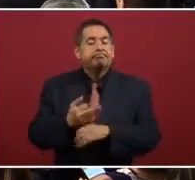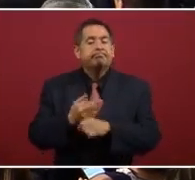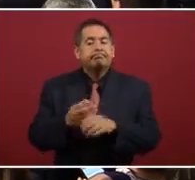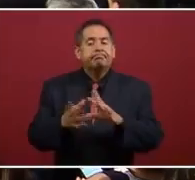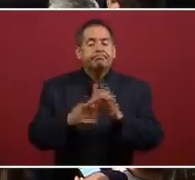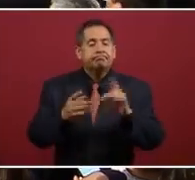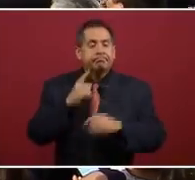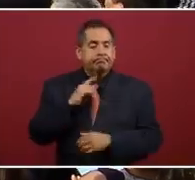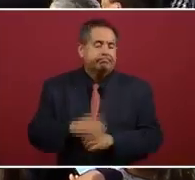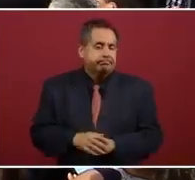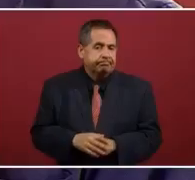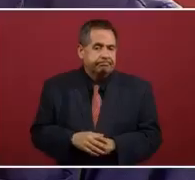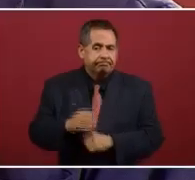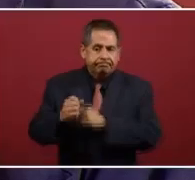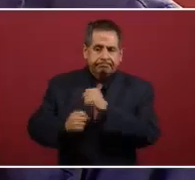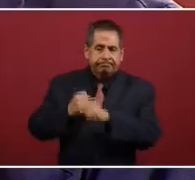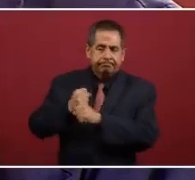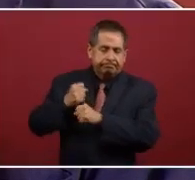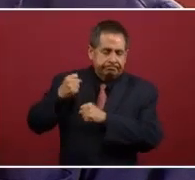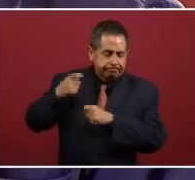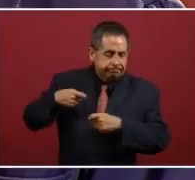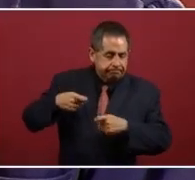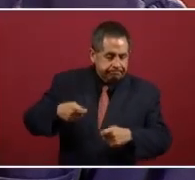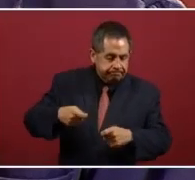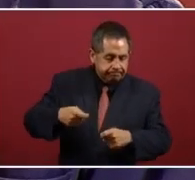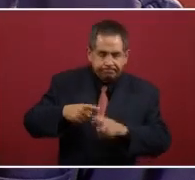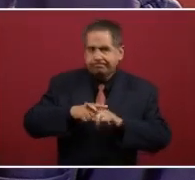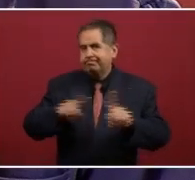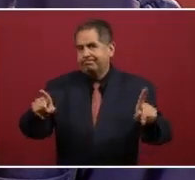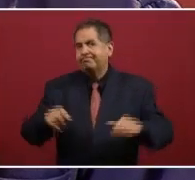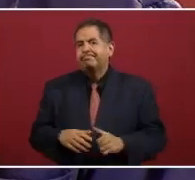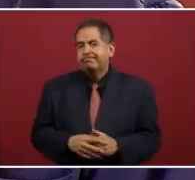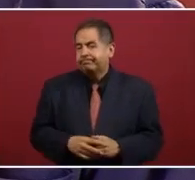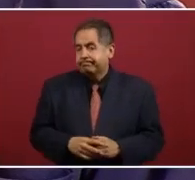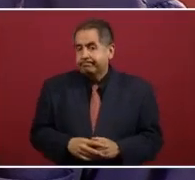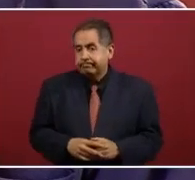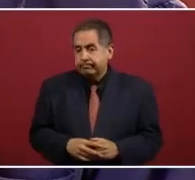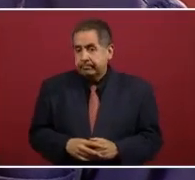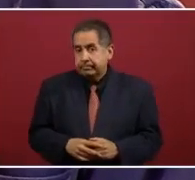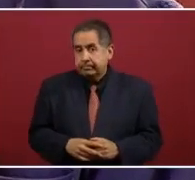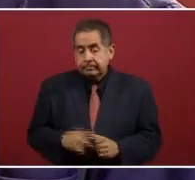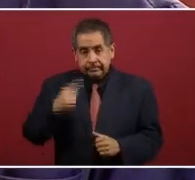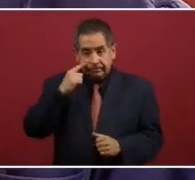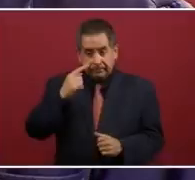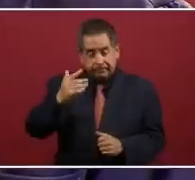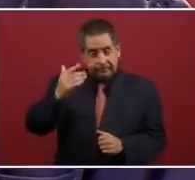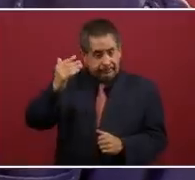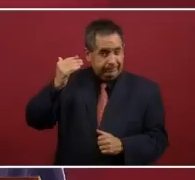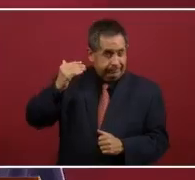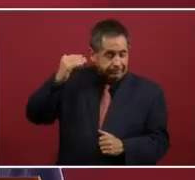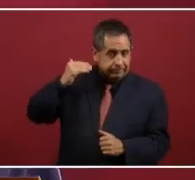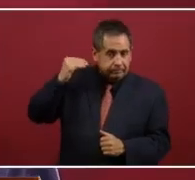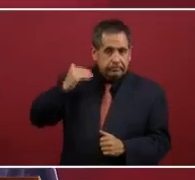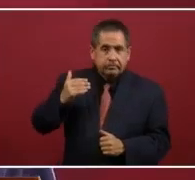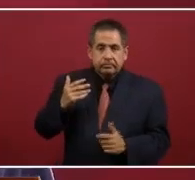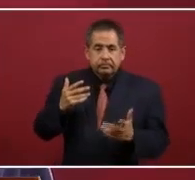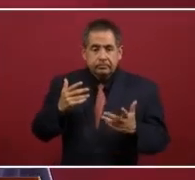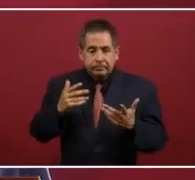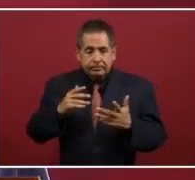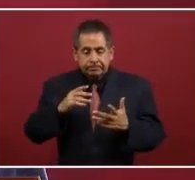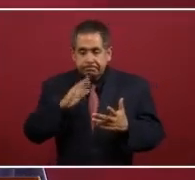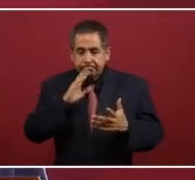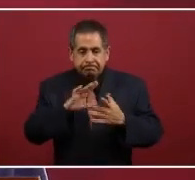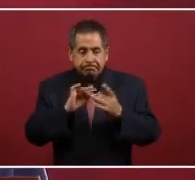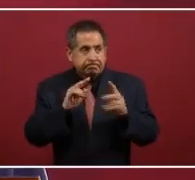el transcurso del tiempo de otra manera. Ya no son años, décadas o sexenios, ahora están las